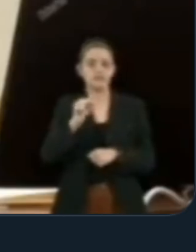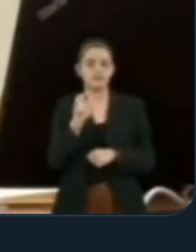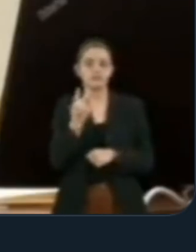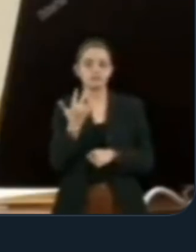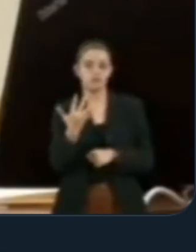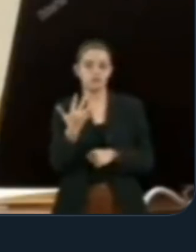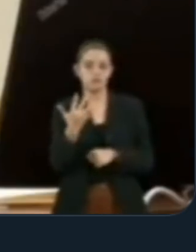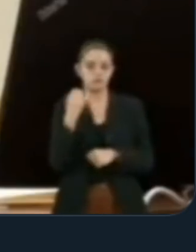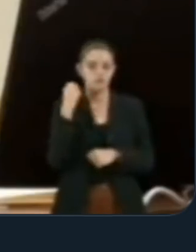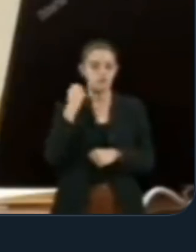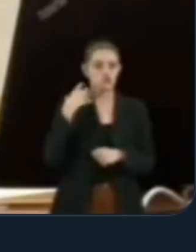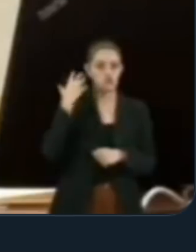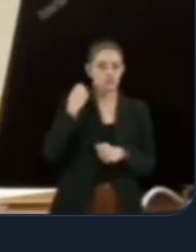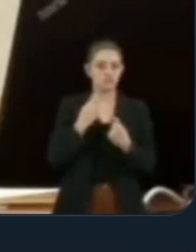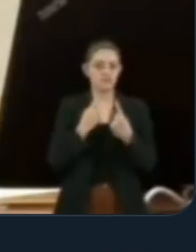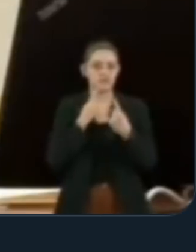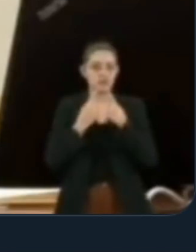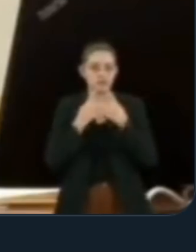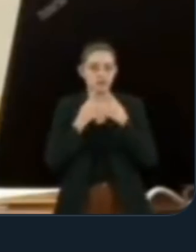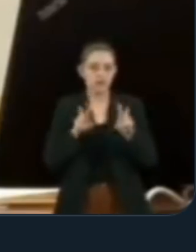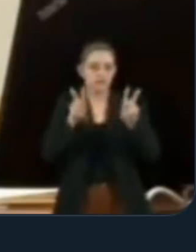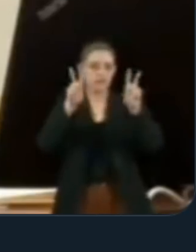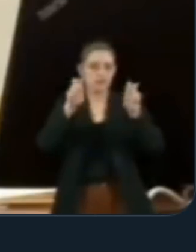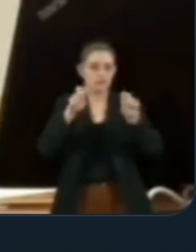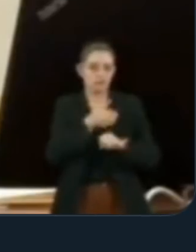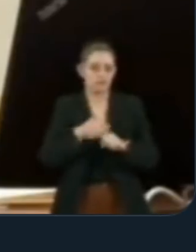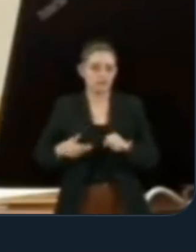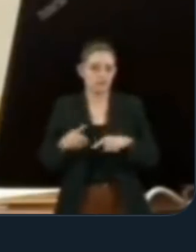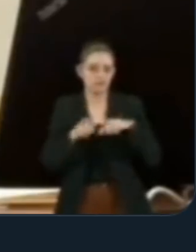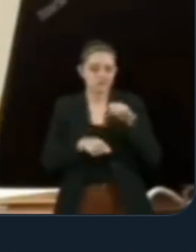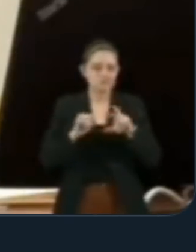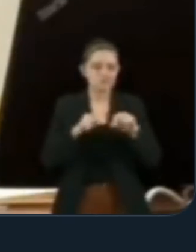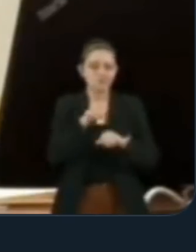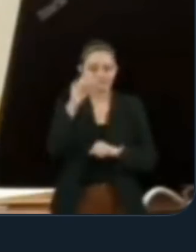275 foros de discusión sobre la revocación de mandato a nivel nacional.